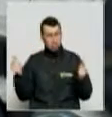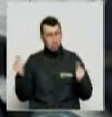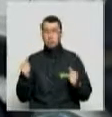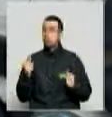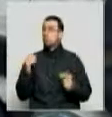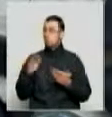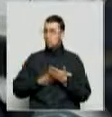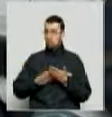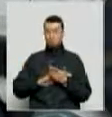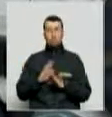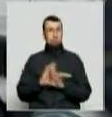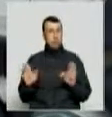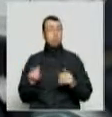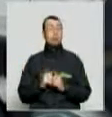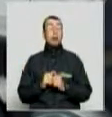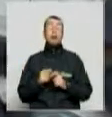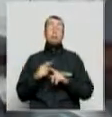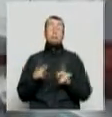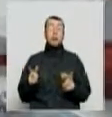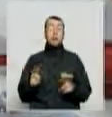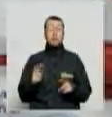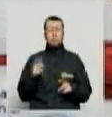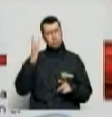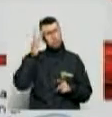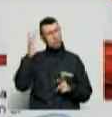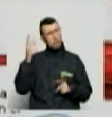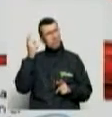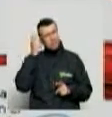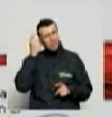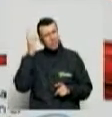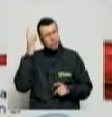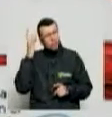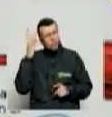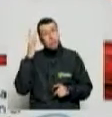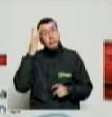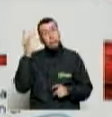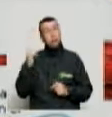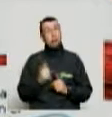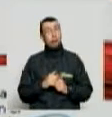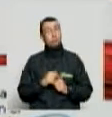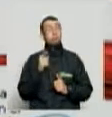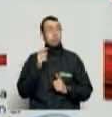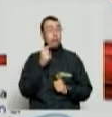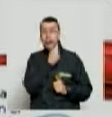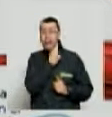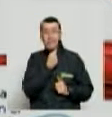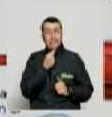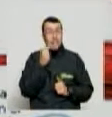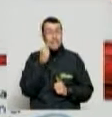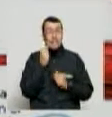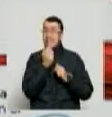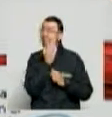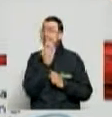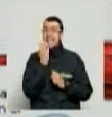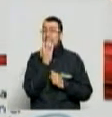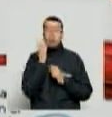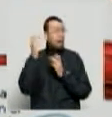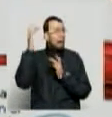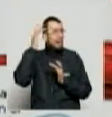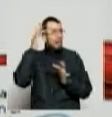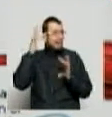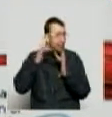dice para cuál dolor de cabeza. El de los dientes, porque los dientes producen dolor de